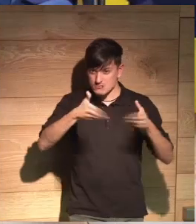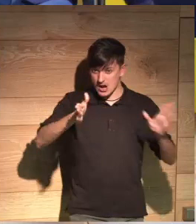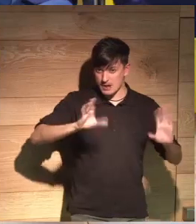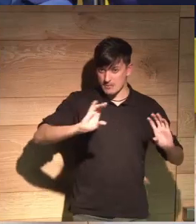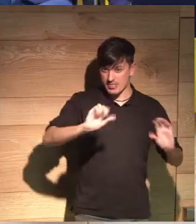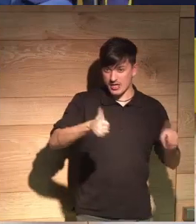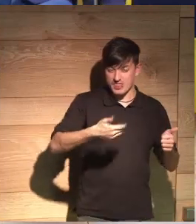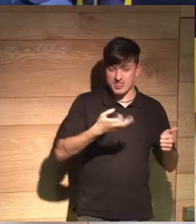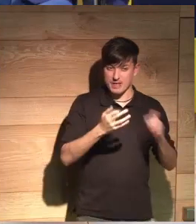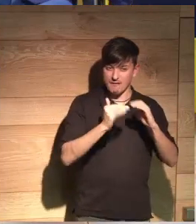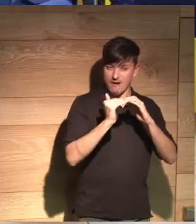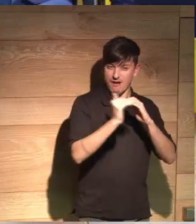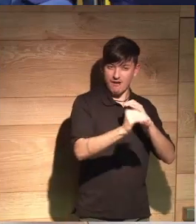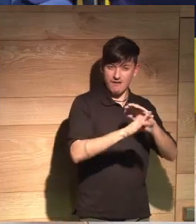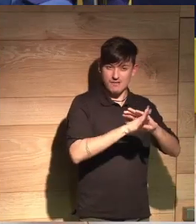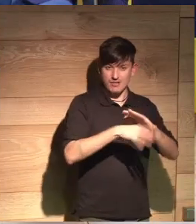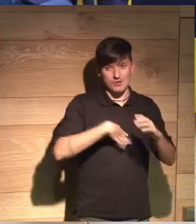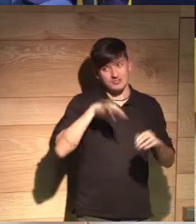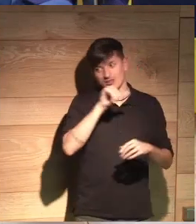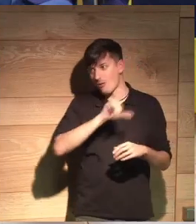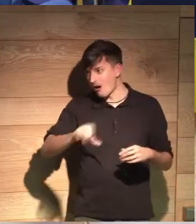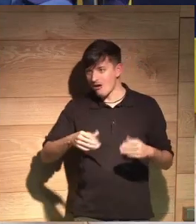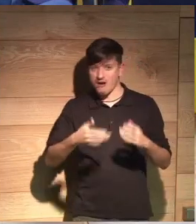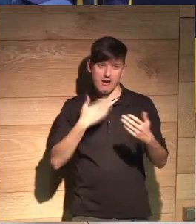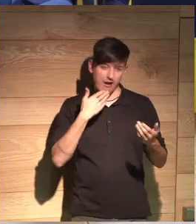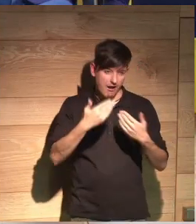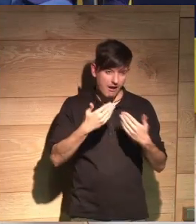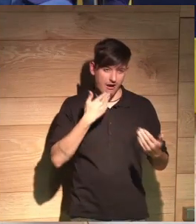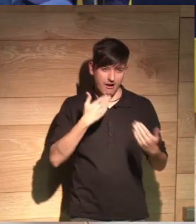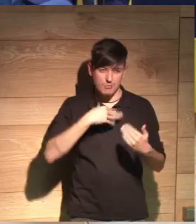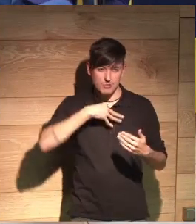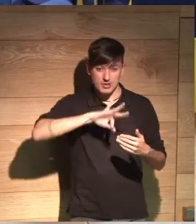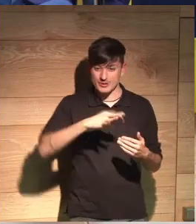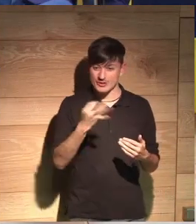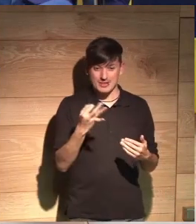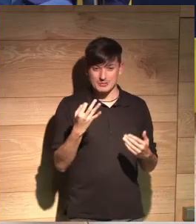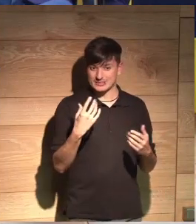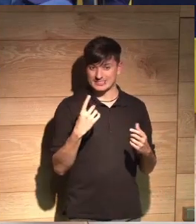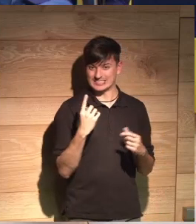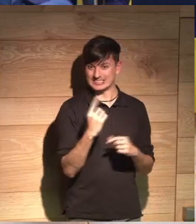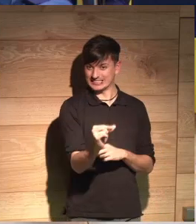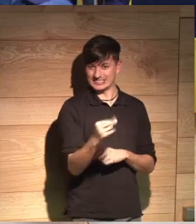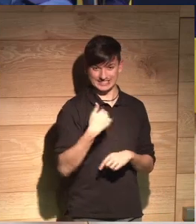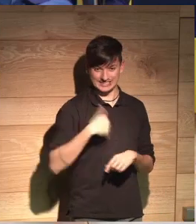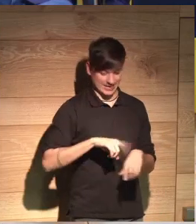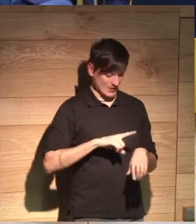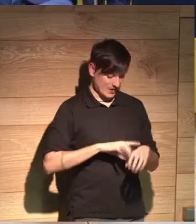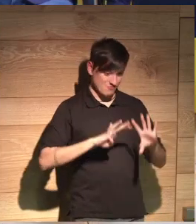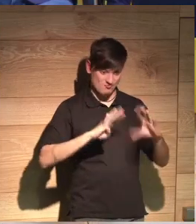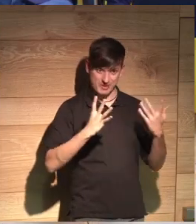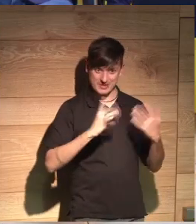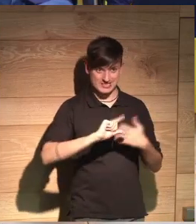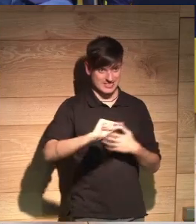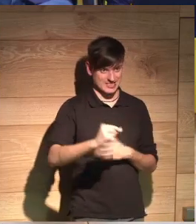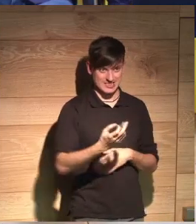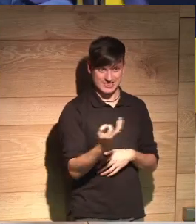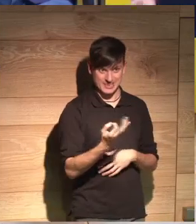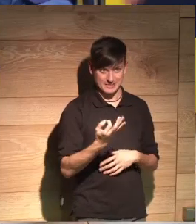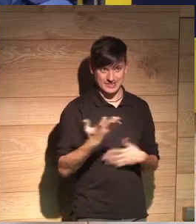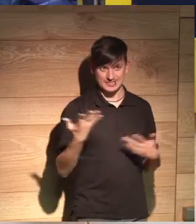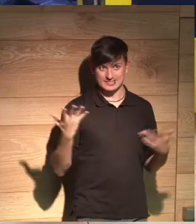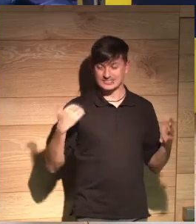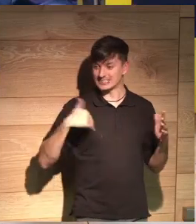toda la semana charlando con vosotros seguro pero tenemos que desalojar el edificio a las nueve correcto así que